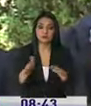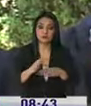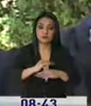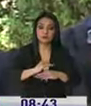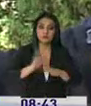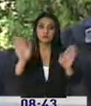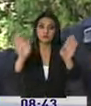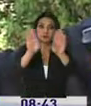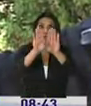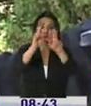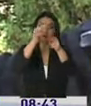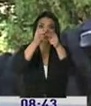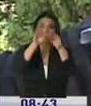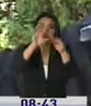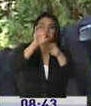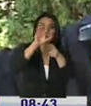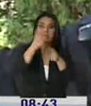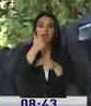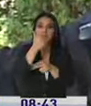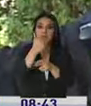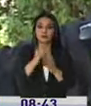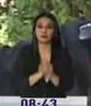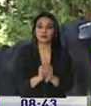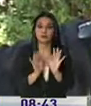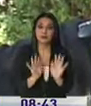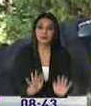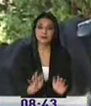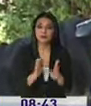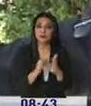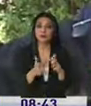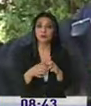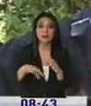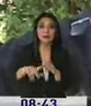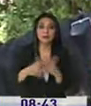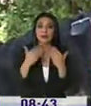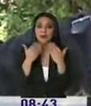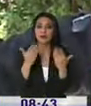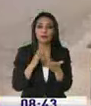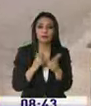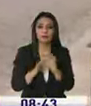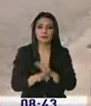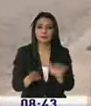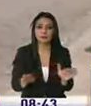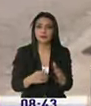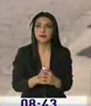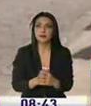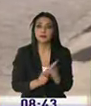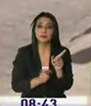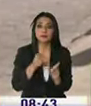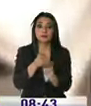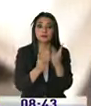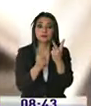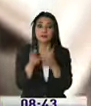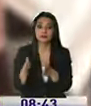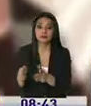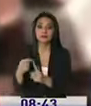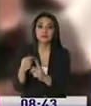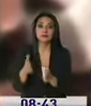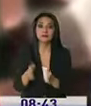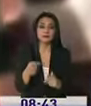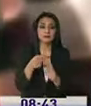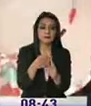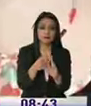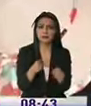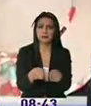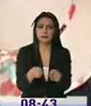e identificar con alguna lápida, de tal forma que evitaríamos cualquier tipo de inconvenientes. Visitantes del Campo Santo se han encontrado